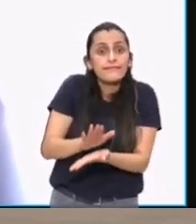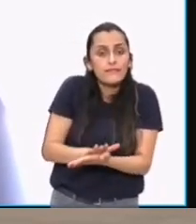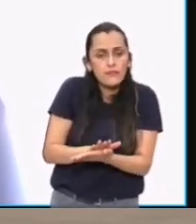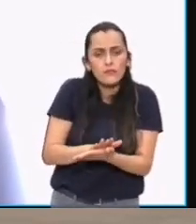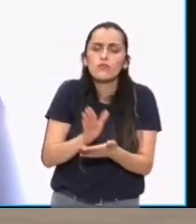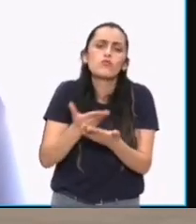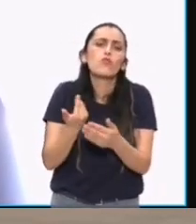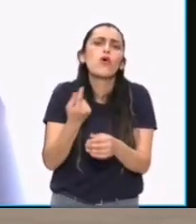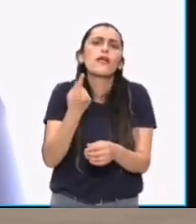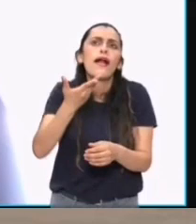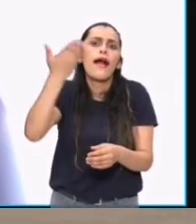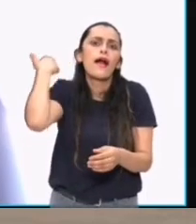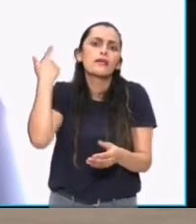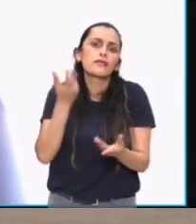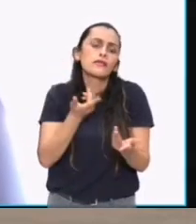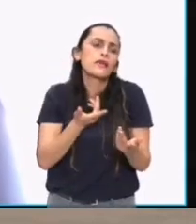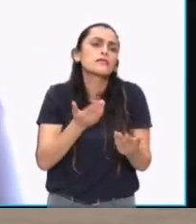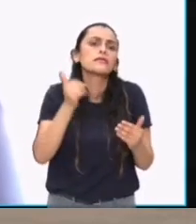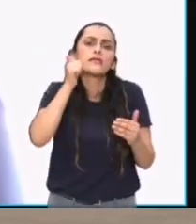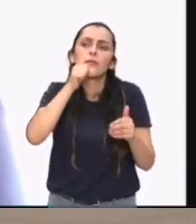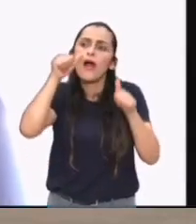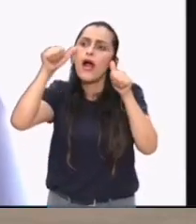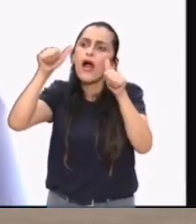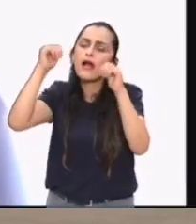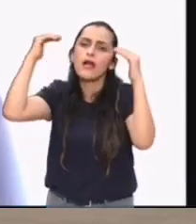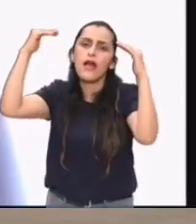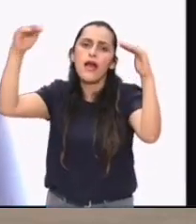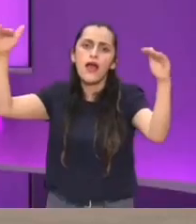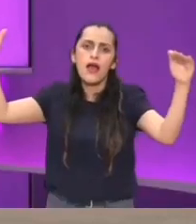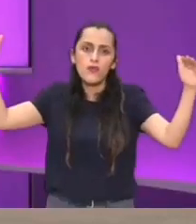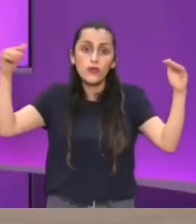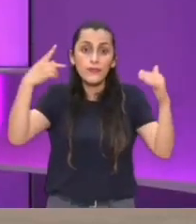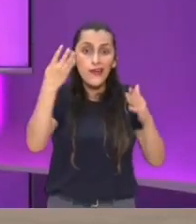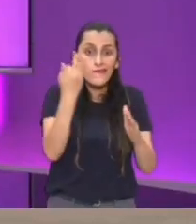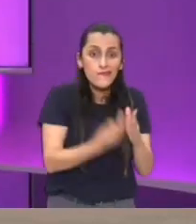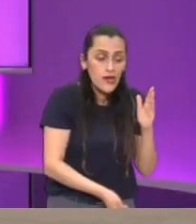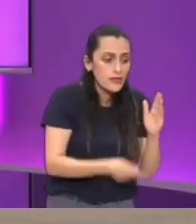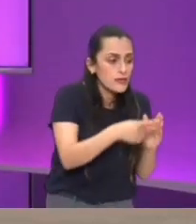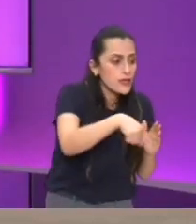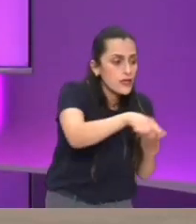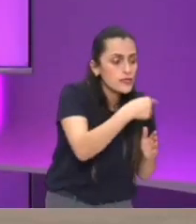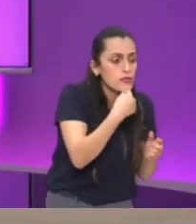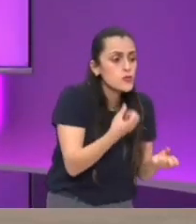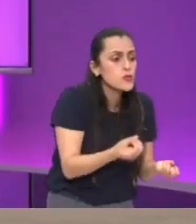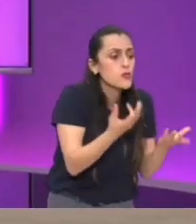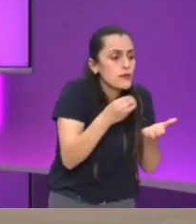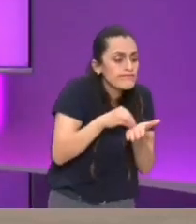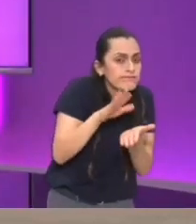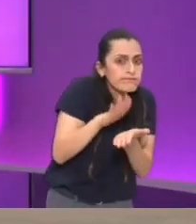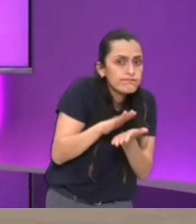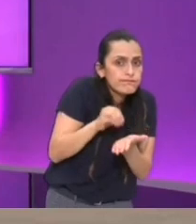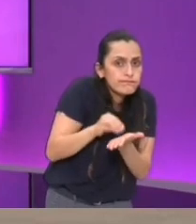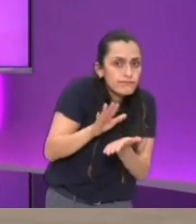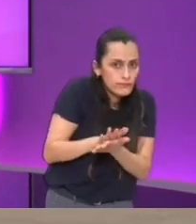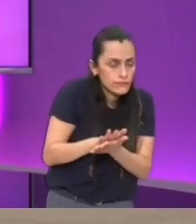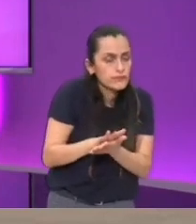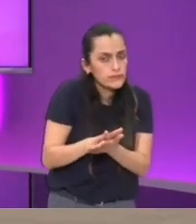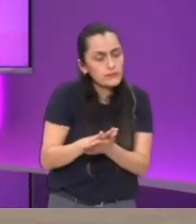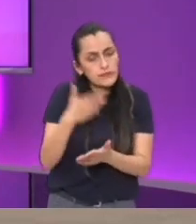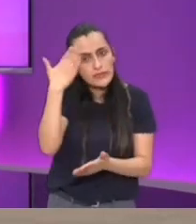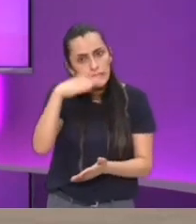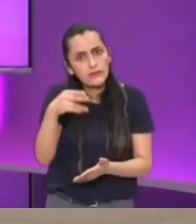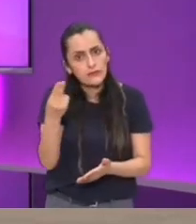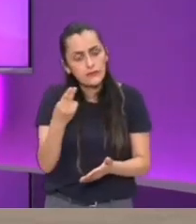y únicamente contemplaba a los mayores de edad. Sí, y en cuanto está previendo el Partido Verde Ecologista